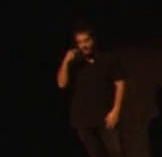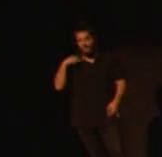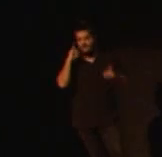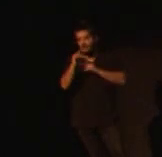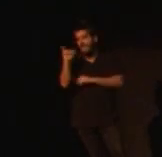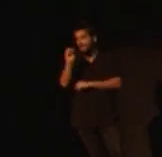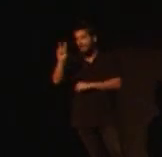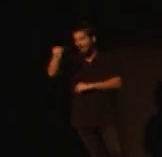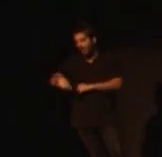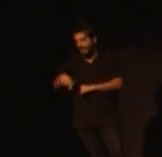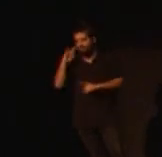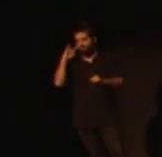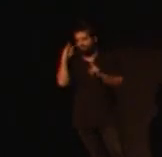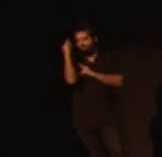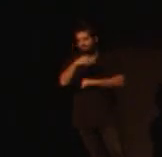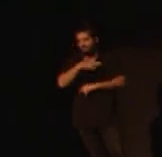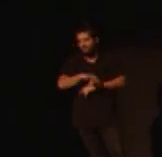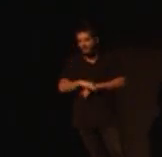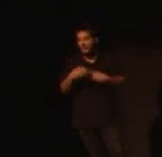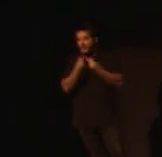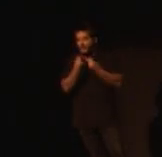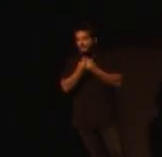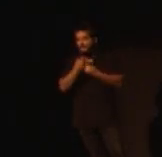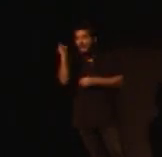teléfono? ¿Su teléfono? ¿Mm? Sí, claro. Apunta.